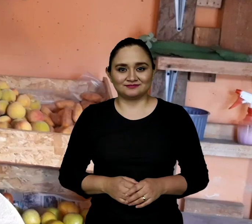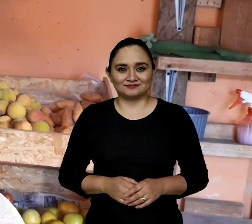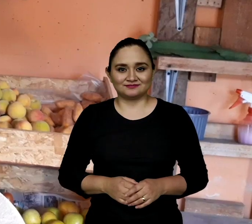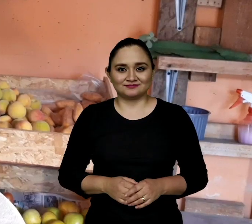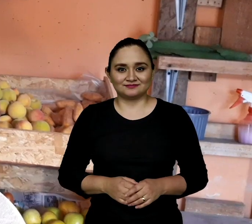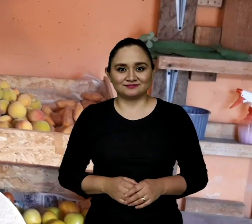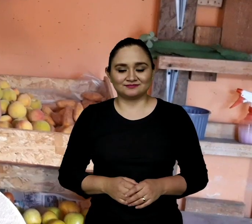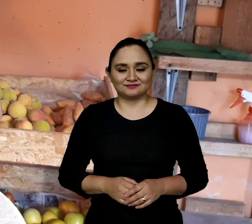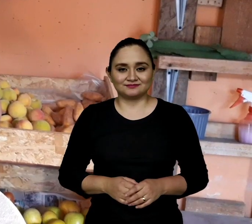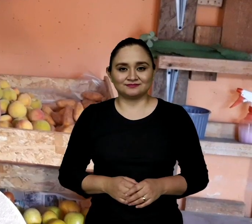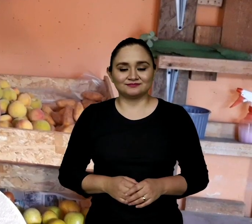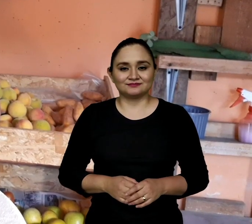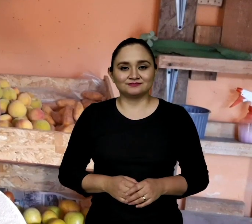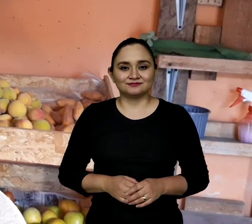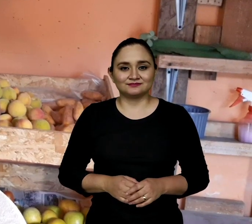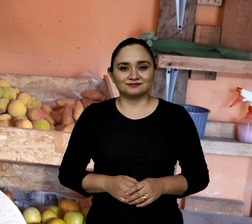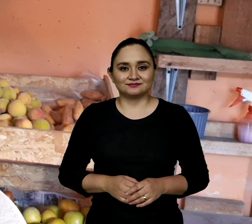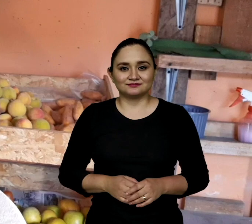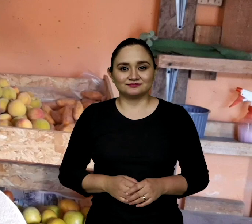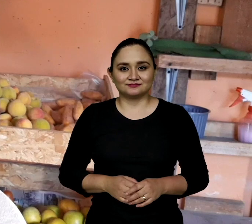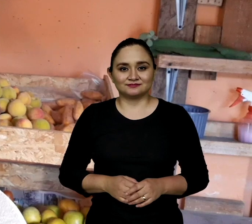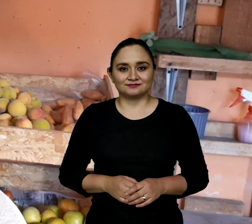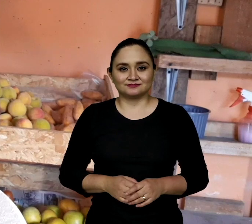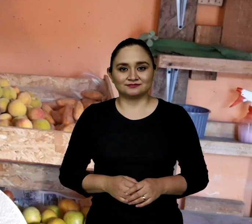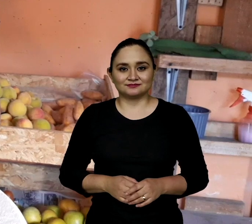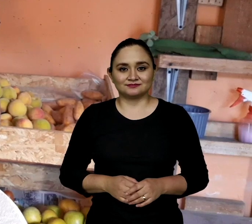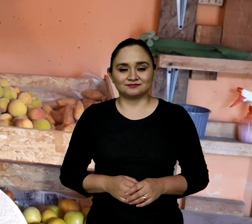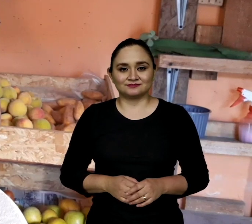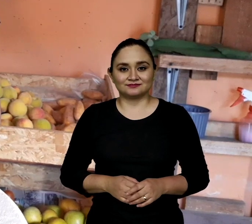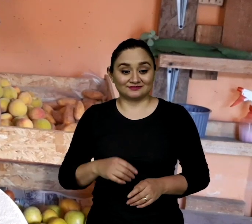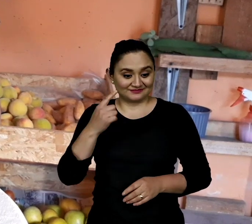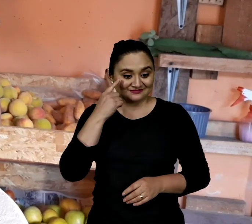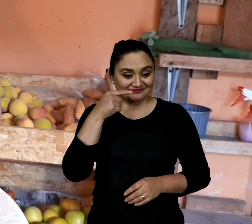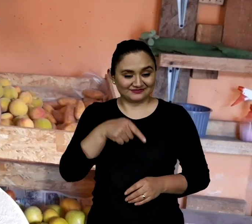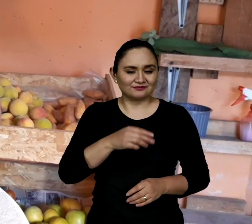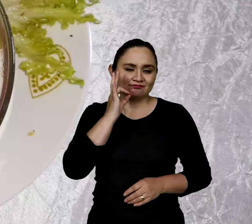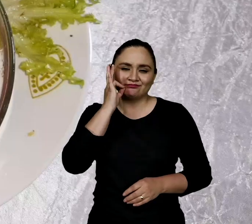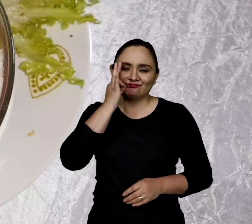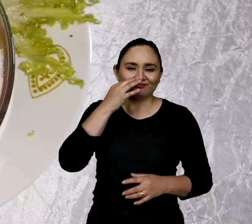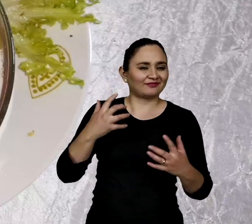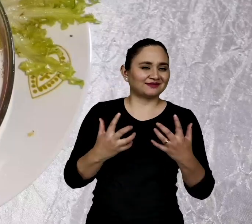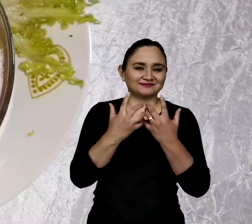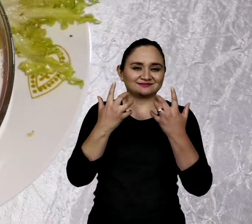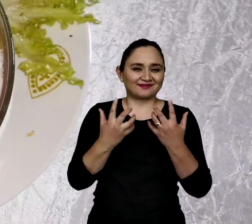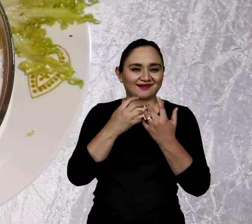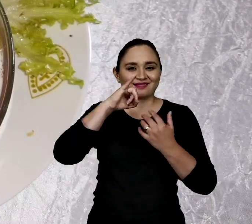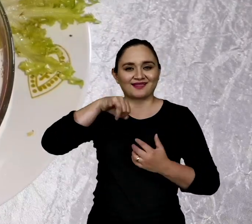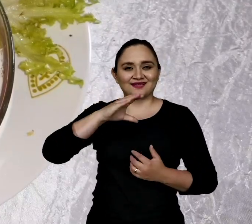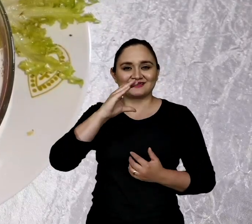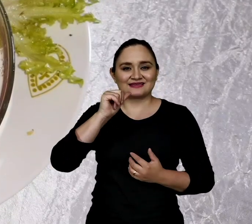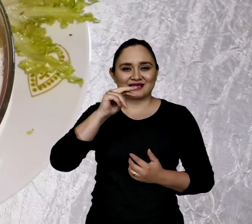Y esta es nuestra deliciosa ensalada de jícama. Y recuerda, quédate en casa.